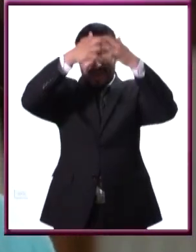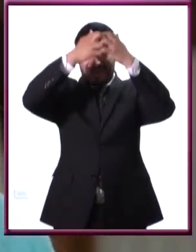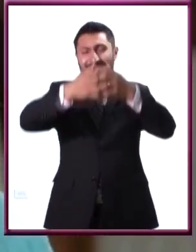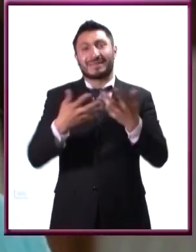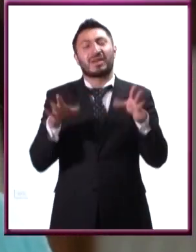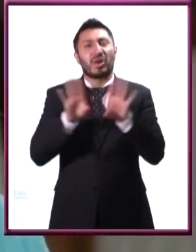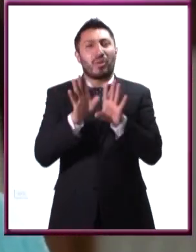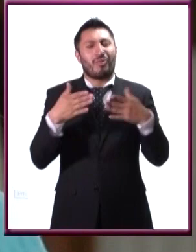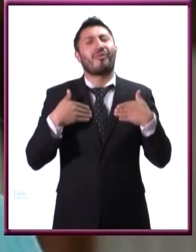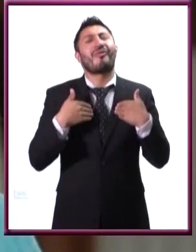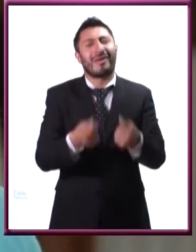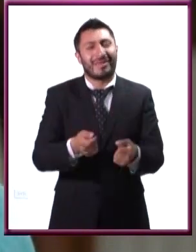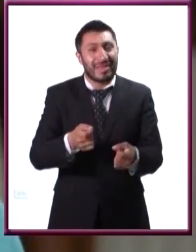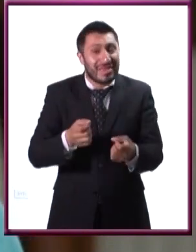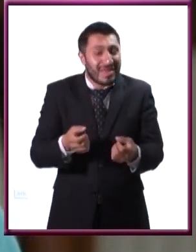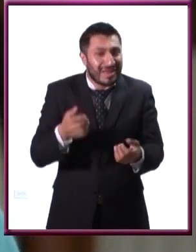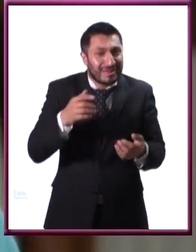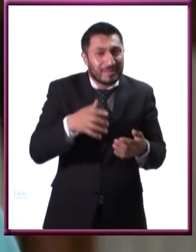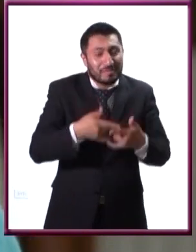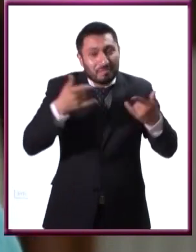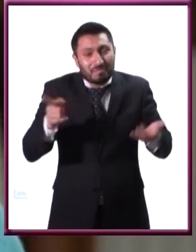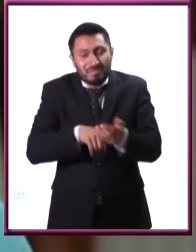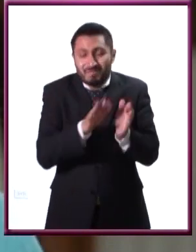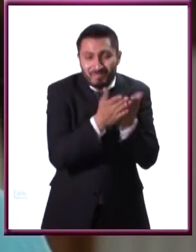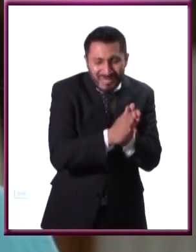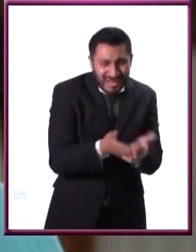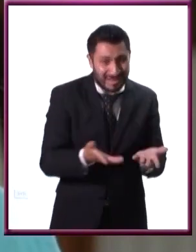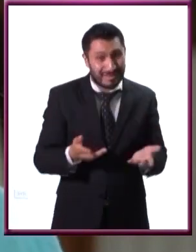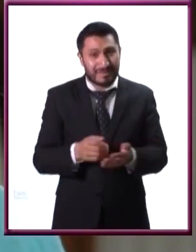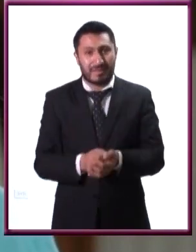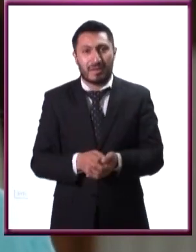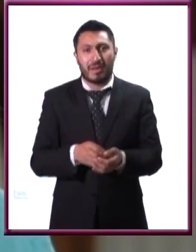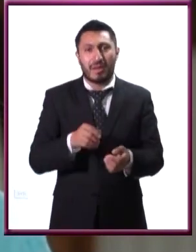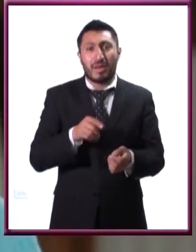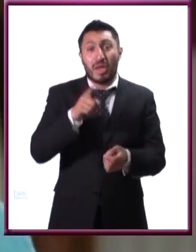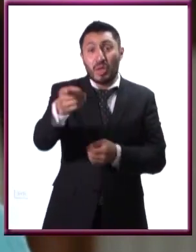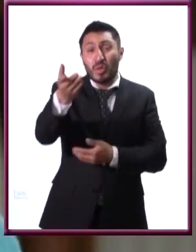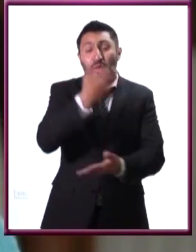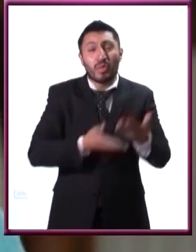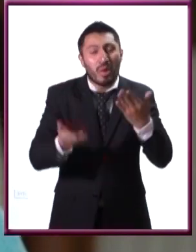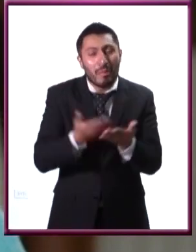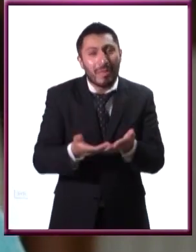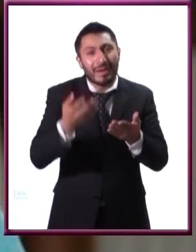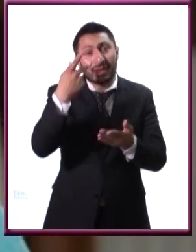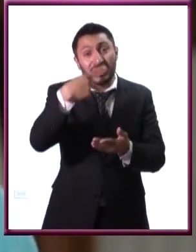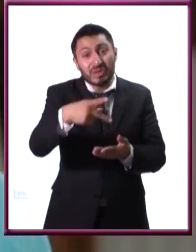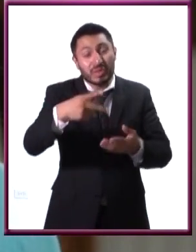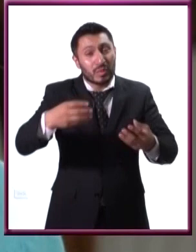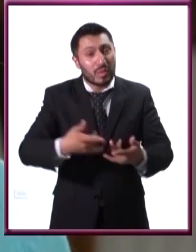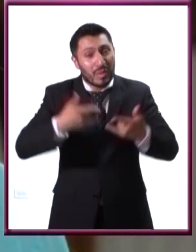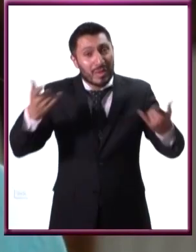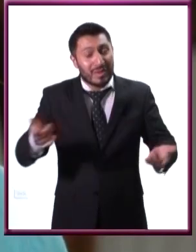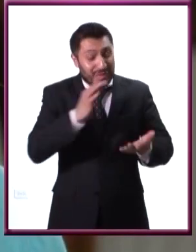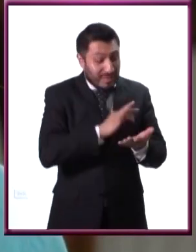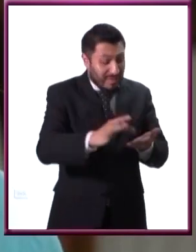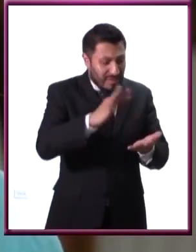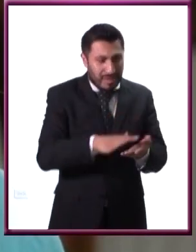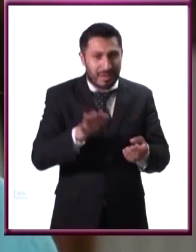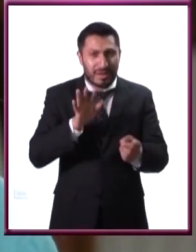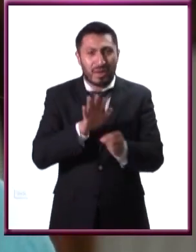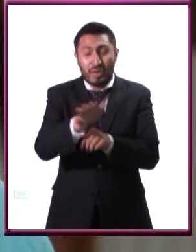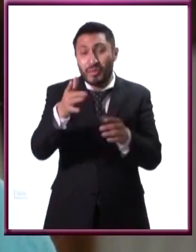esas historias que están ahí esperándote. ¿Qué podrían decirnos ustedes de su experiencia lectora? ¿Qué libros planean